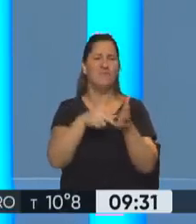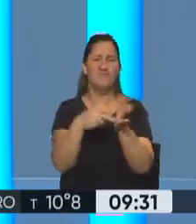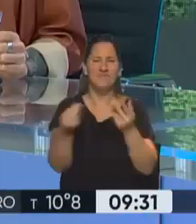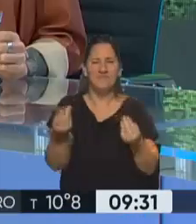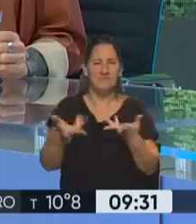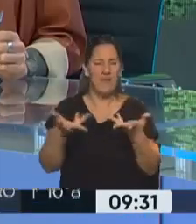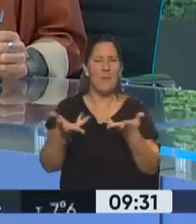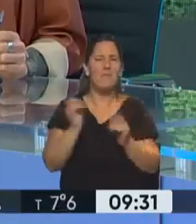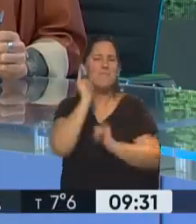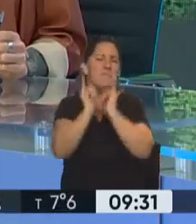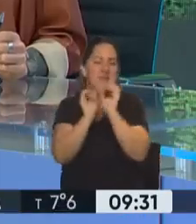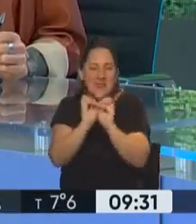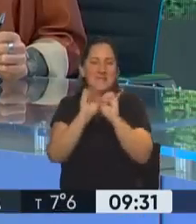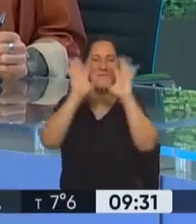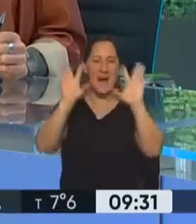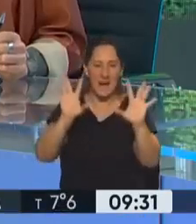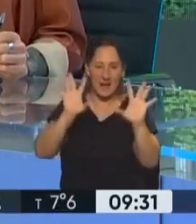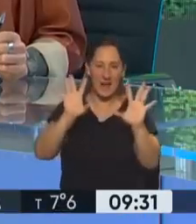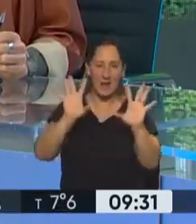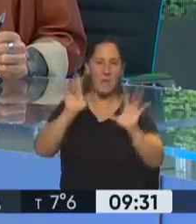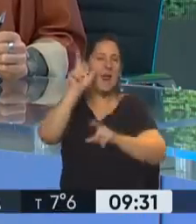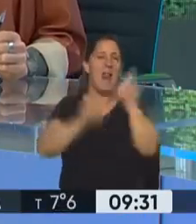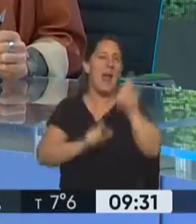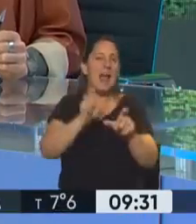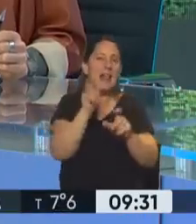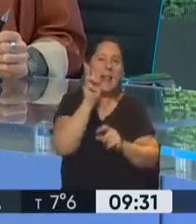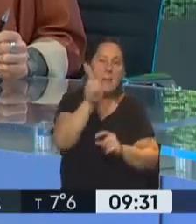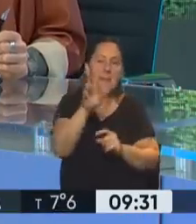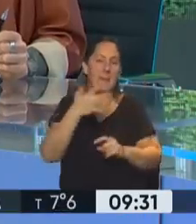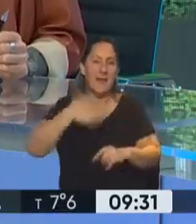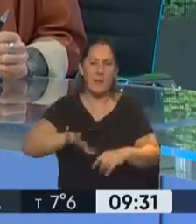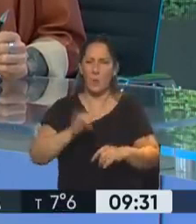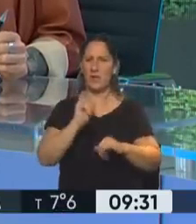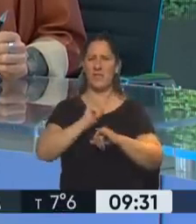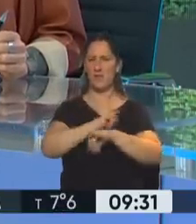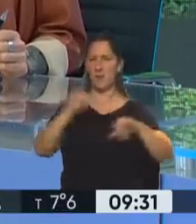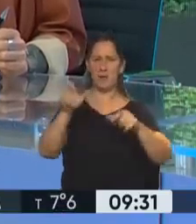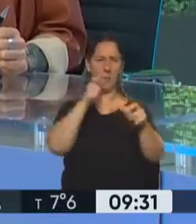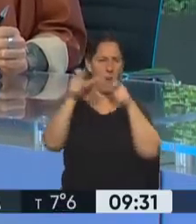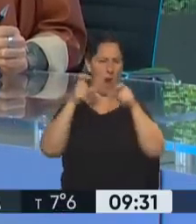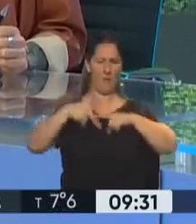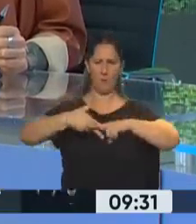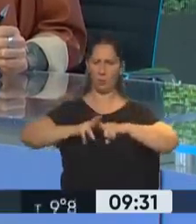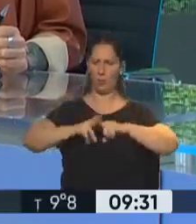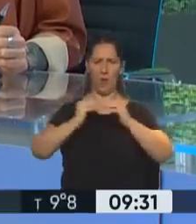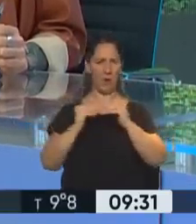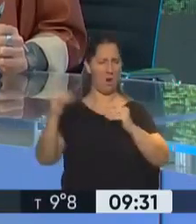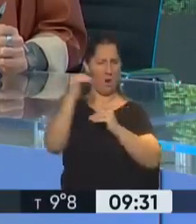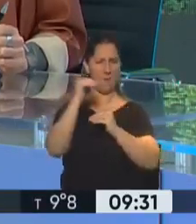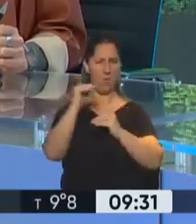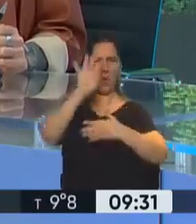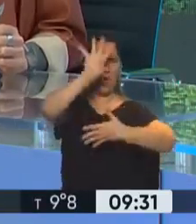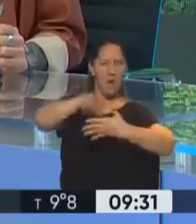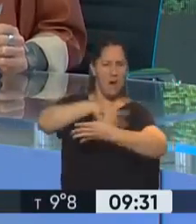eso haber traducido para el resto de los mortales porque son todos datos muy muy técnicos muy de planillas muy de